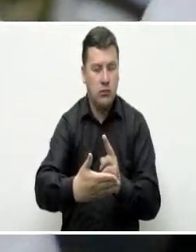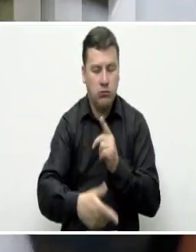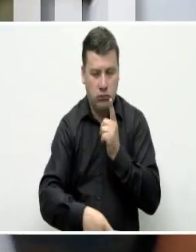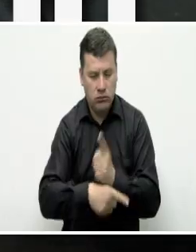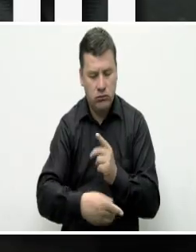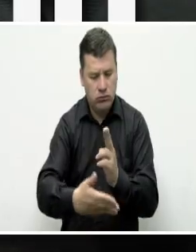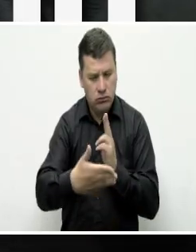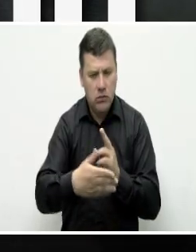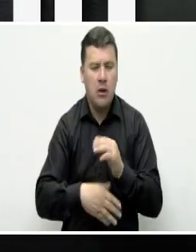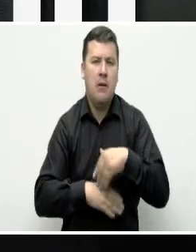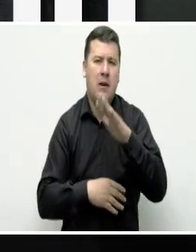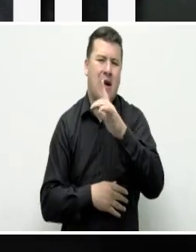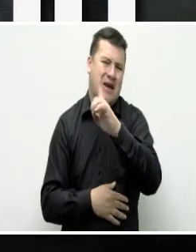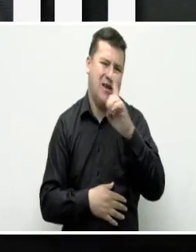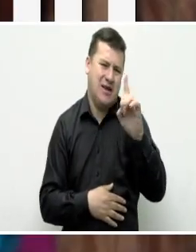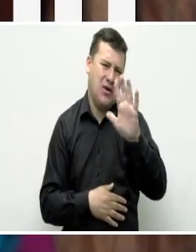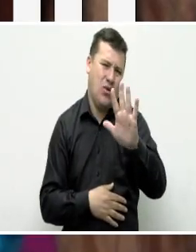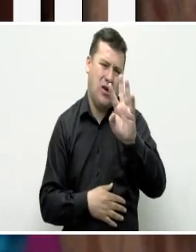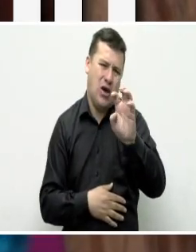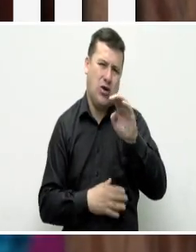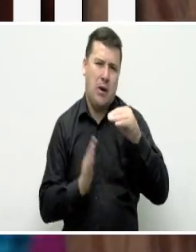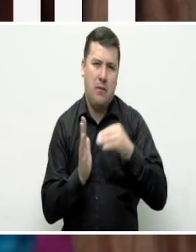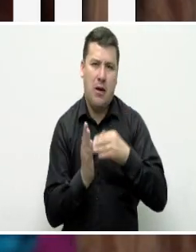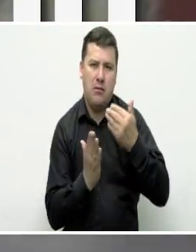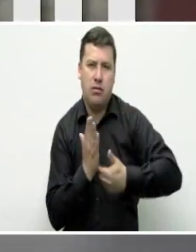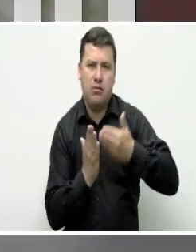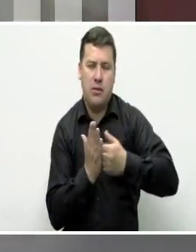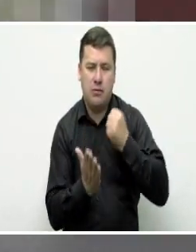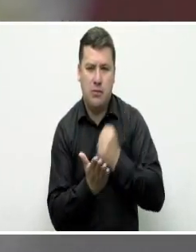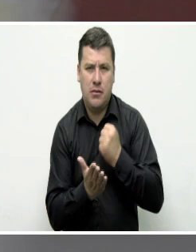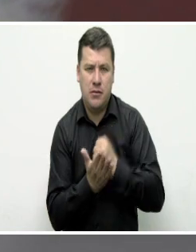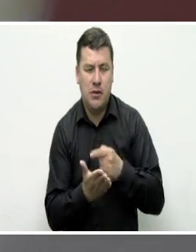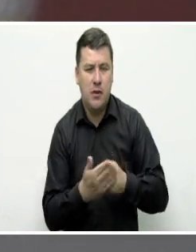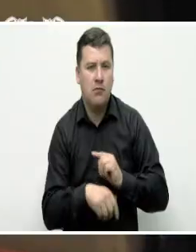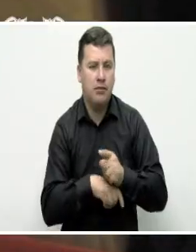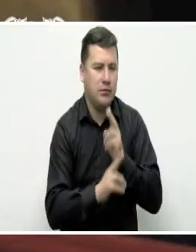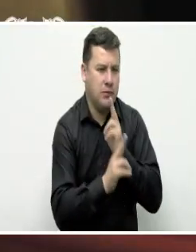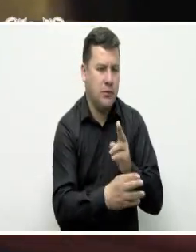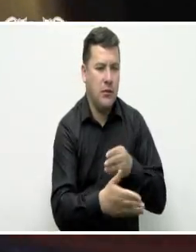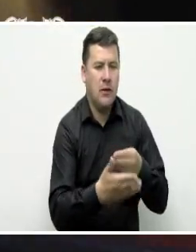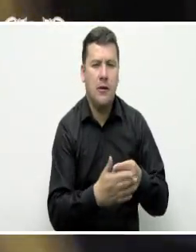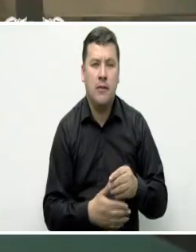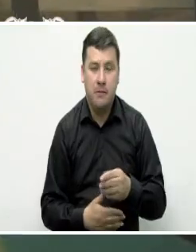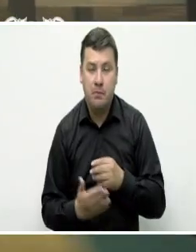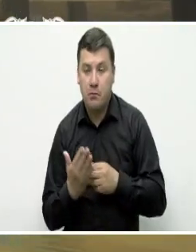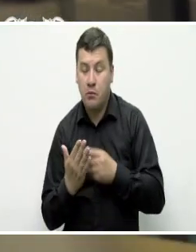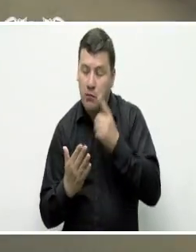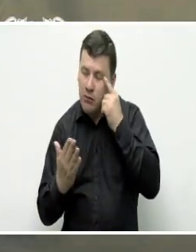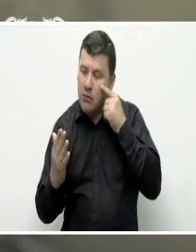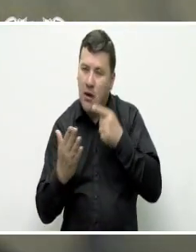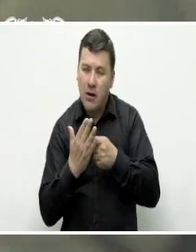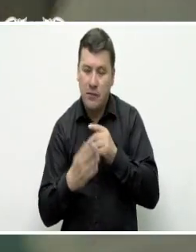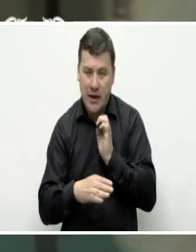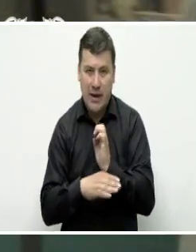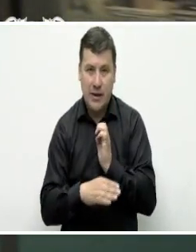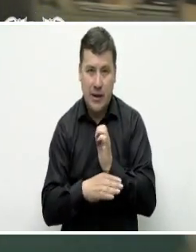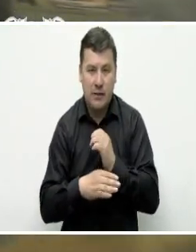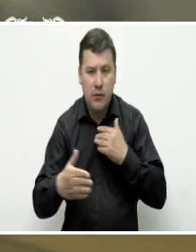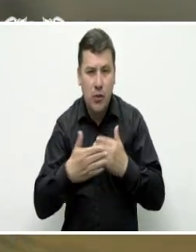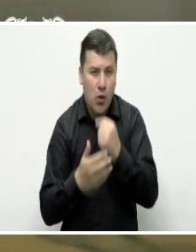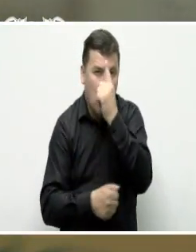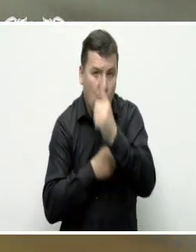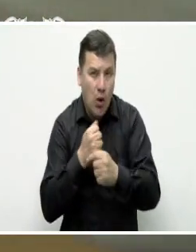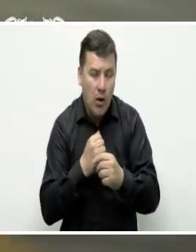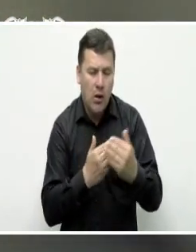confirman: más de 158.000 documentos tramitados por esta vía. De acuerdo con las proyecciones de la entidad, en el término de un año,